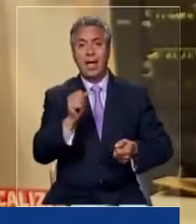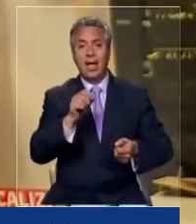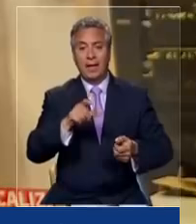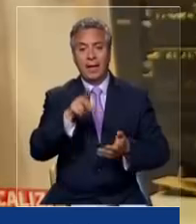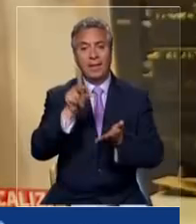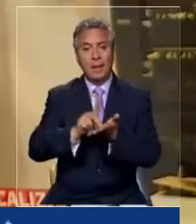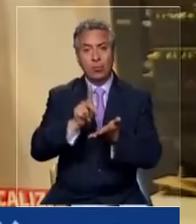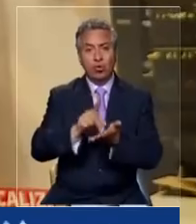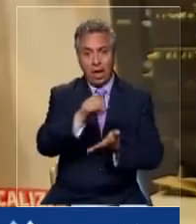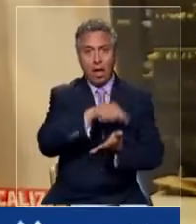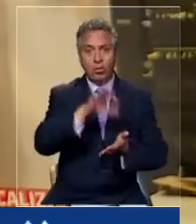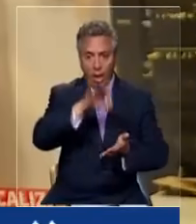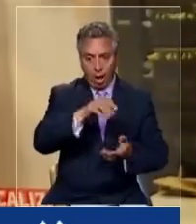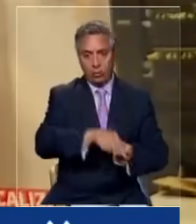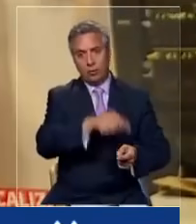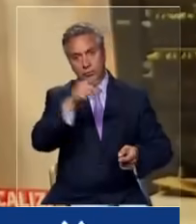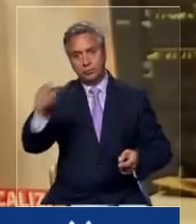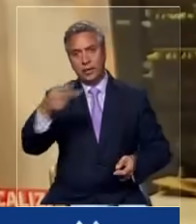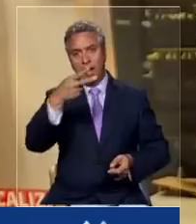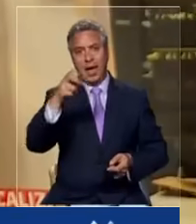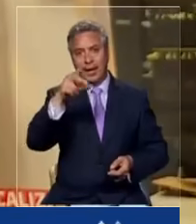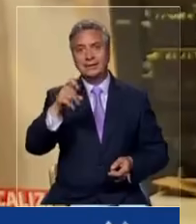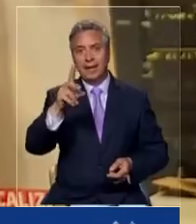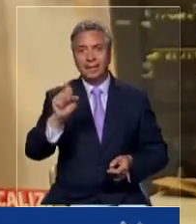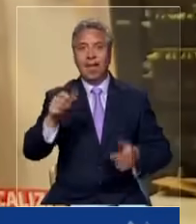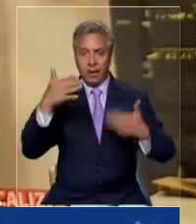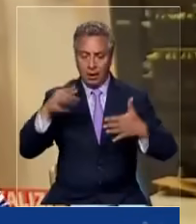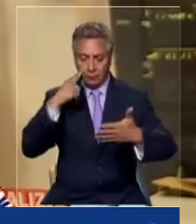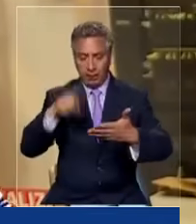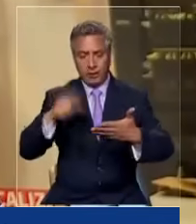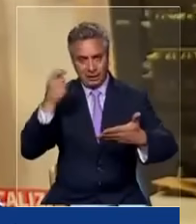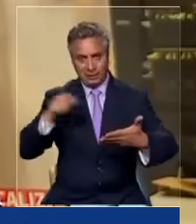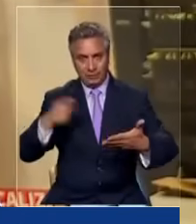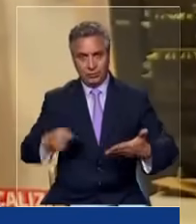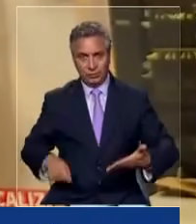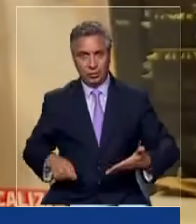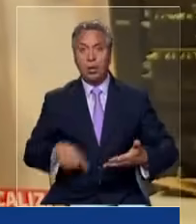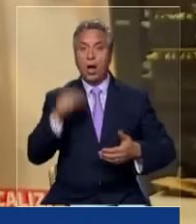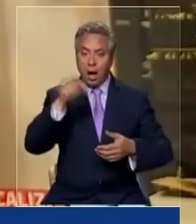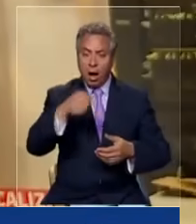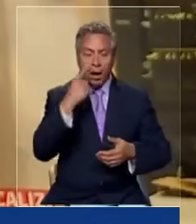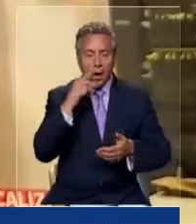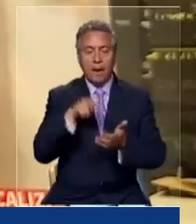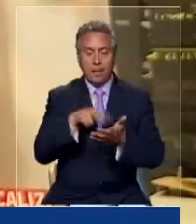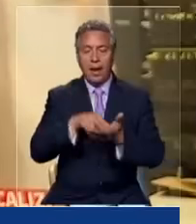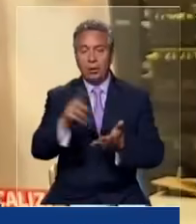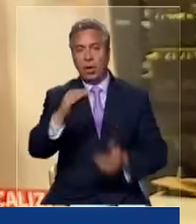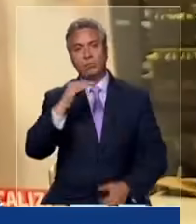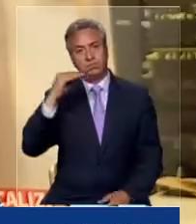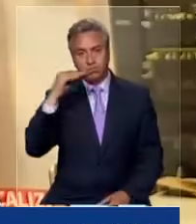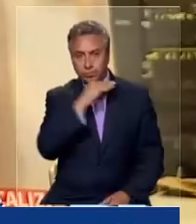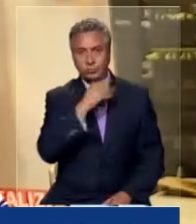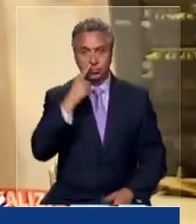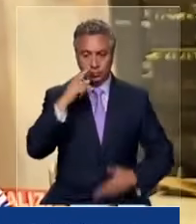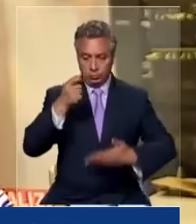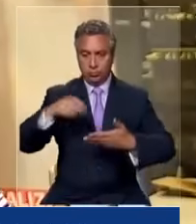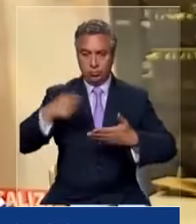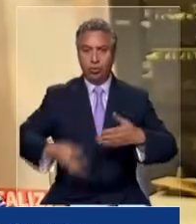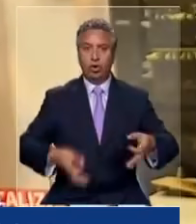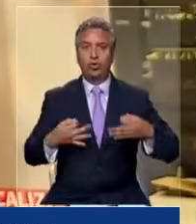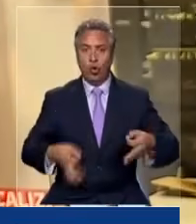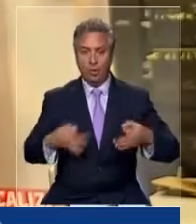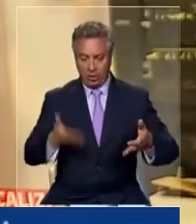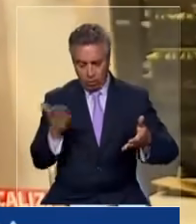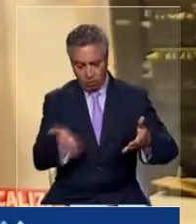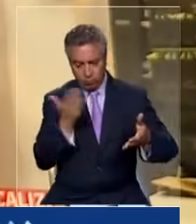ahora está en la Comisión de Hacienda también para su revisión. Lo que esperamos es que haya una pronta revisión de estos documentos,